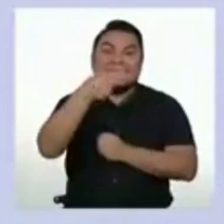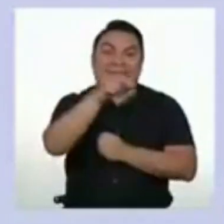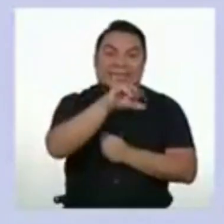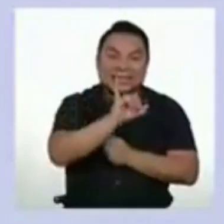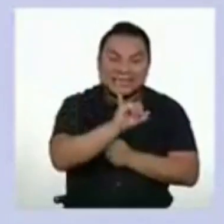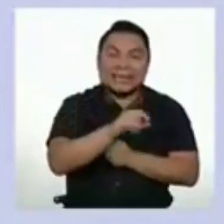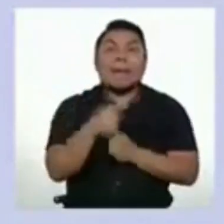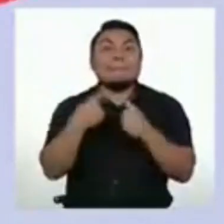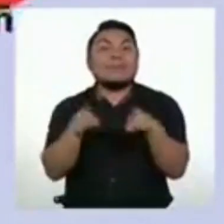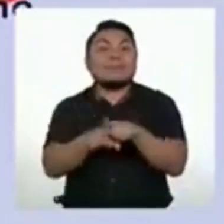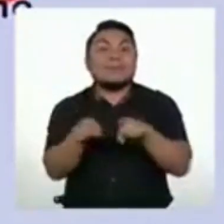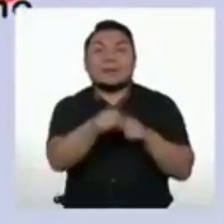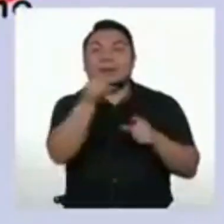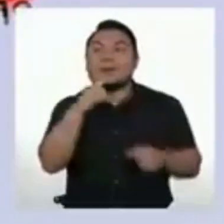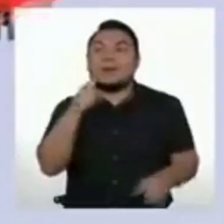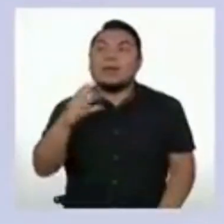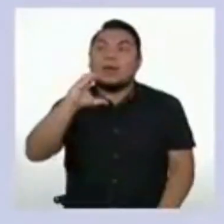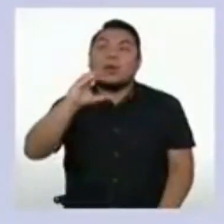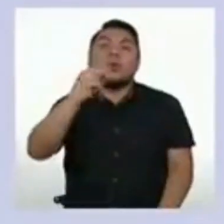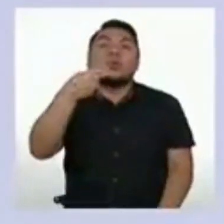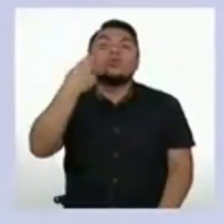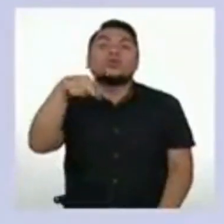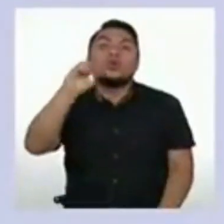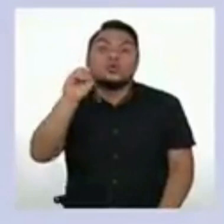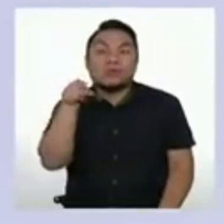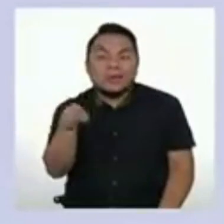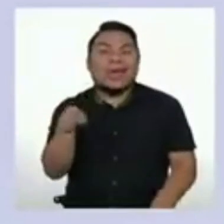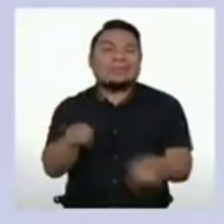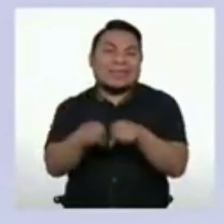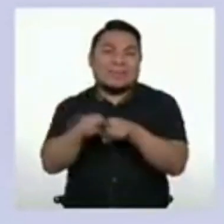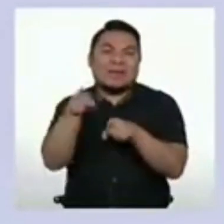Pero también está el caso del chuño, el cual tiene un proceso de